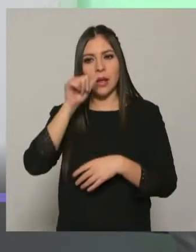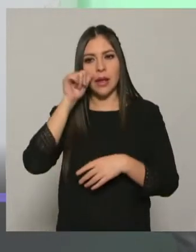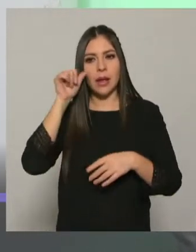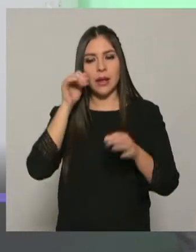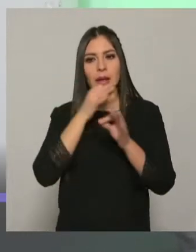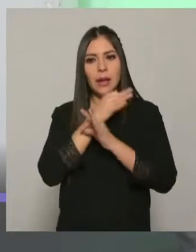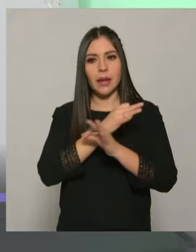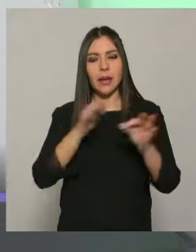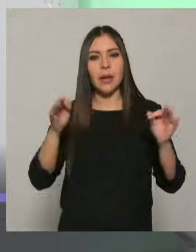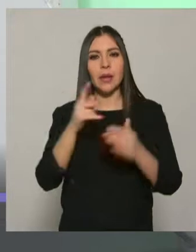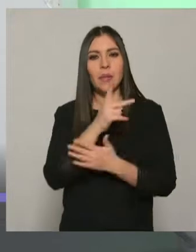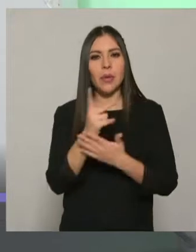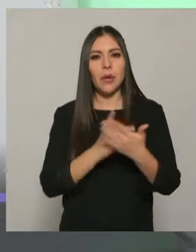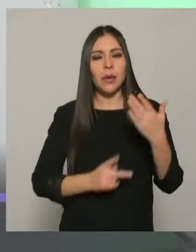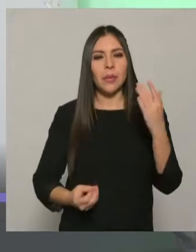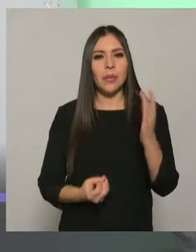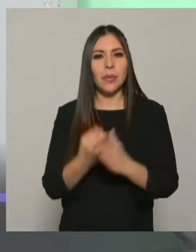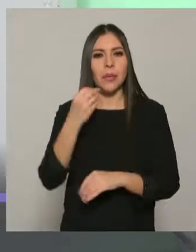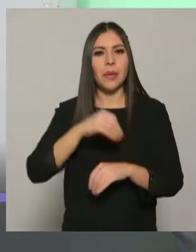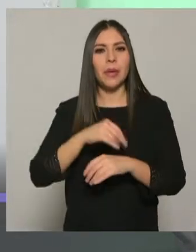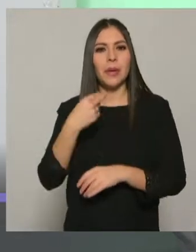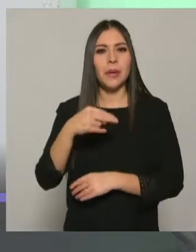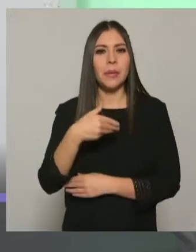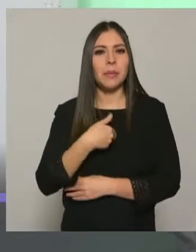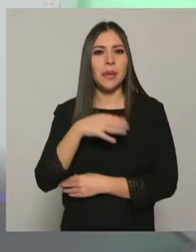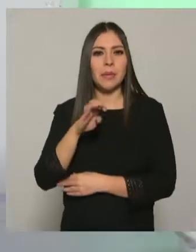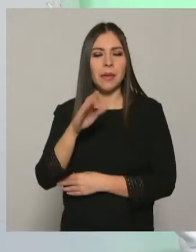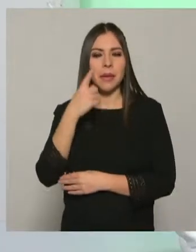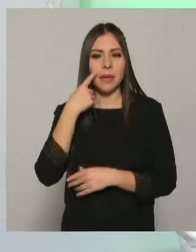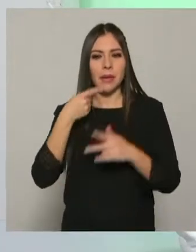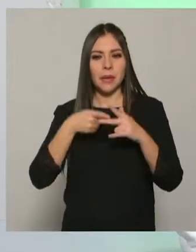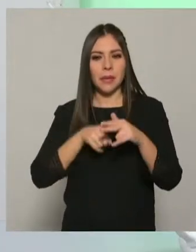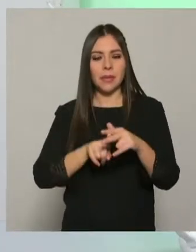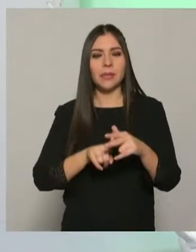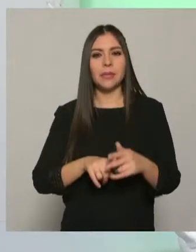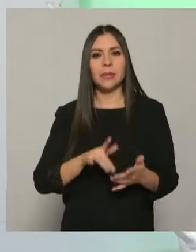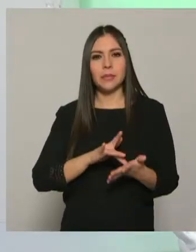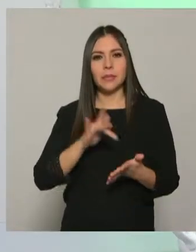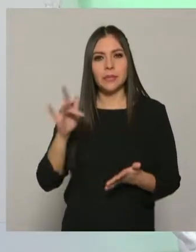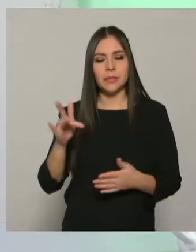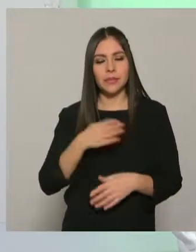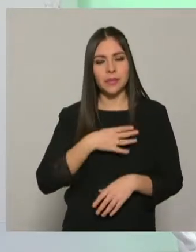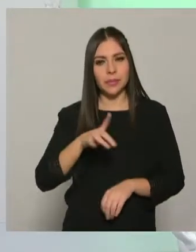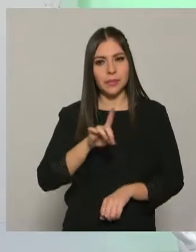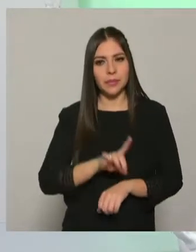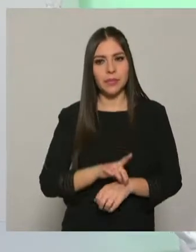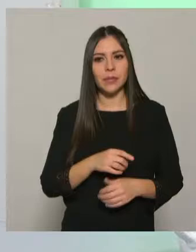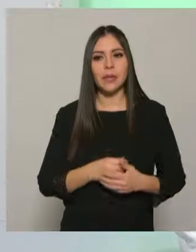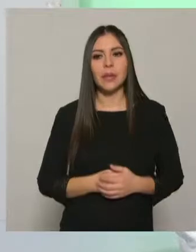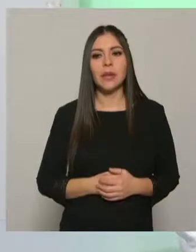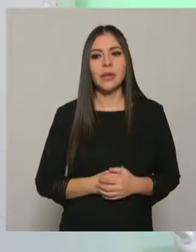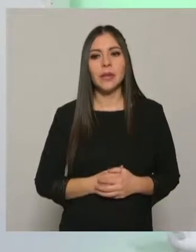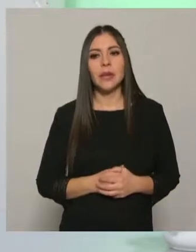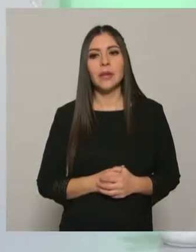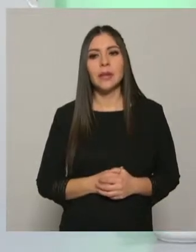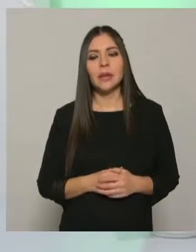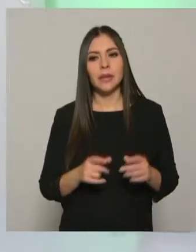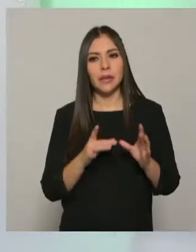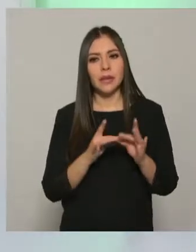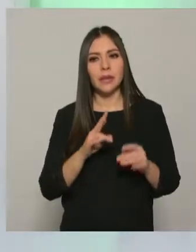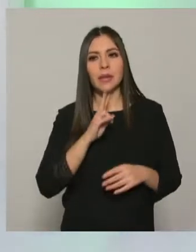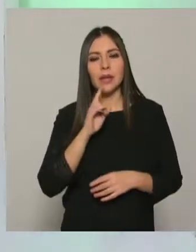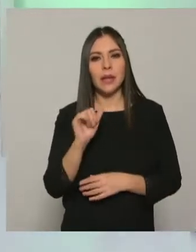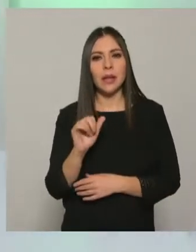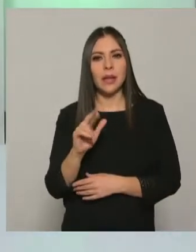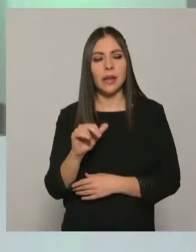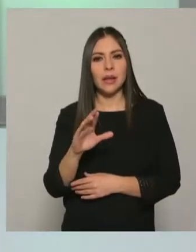con Mi Beca para Empezar. Sí, hasta luego. Hasta luego, Araceli, muy buenos días. Bueno, pues ahí tienes la voz de Araceli. Damián,